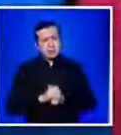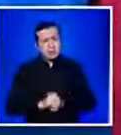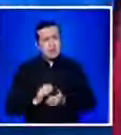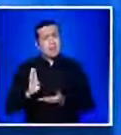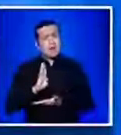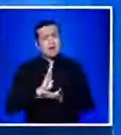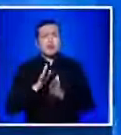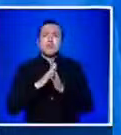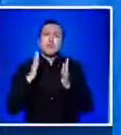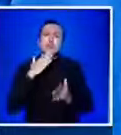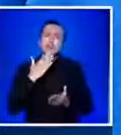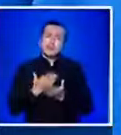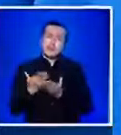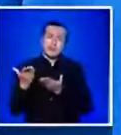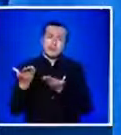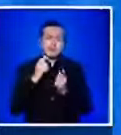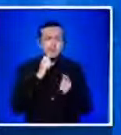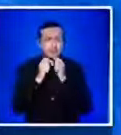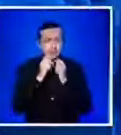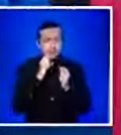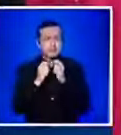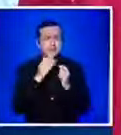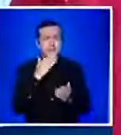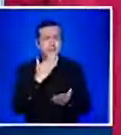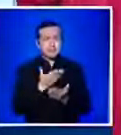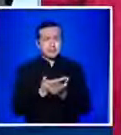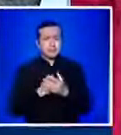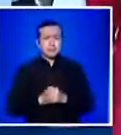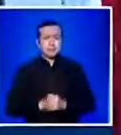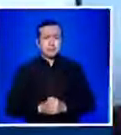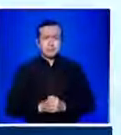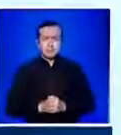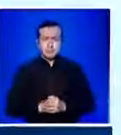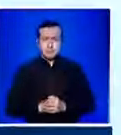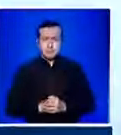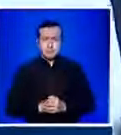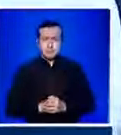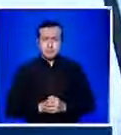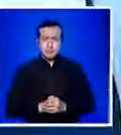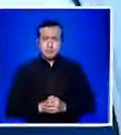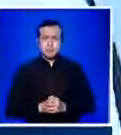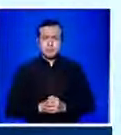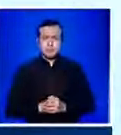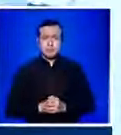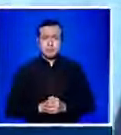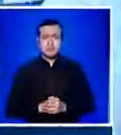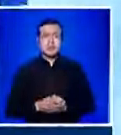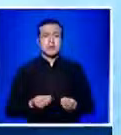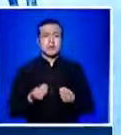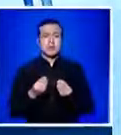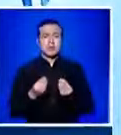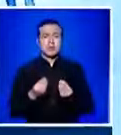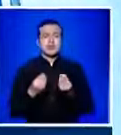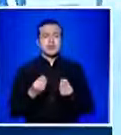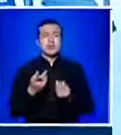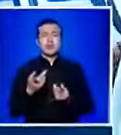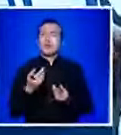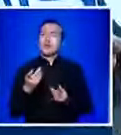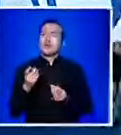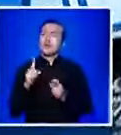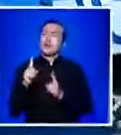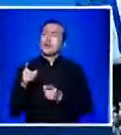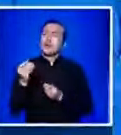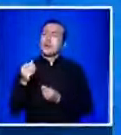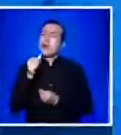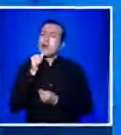le agradezco mucho por su entrevista. Es lo que le puedo decir. ¿Cómo están haciendo, vecina? ¿Cómo hace para estos